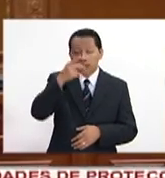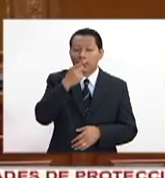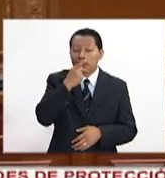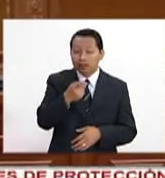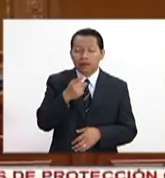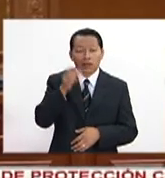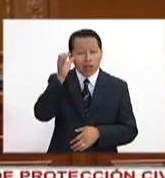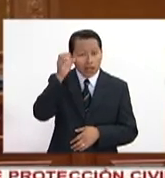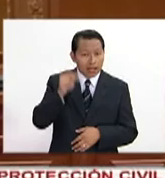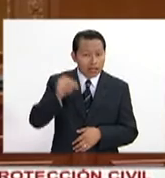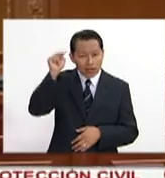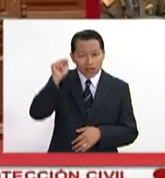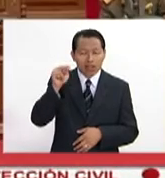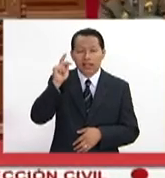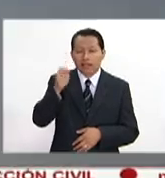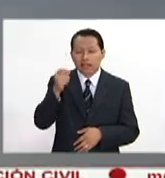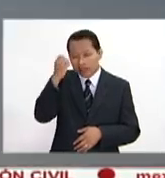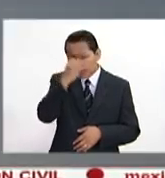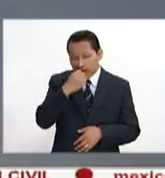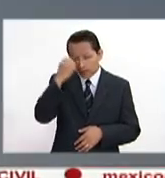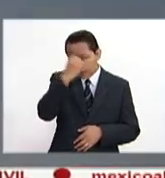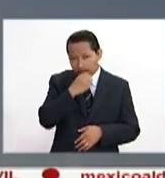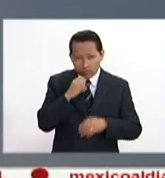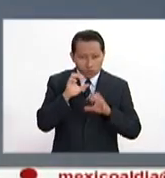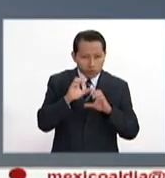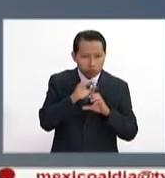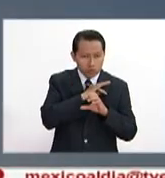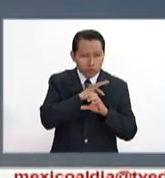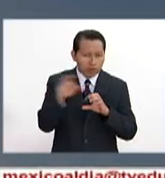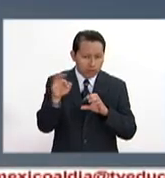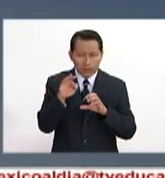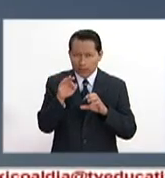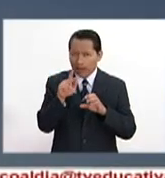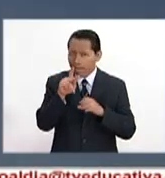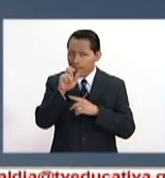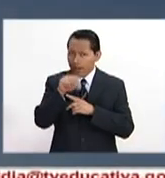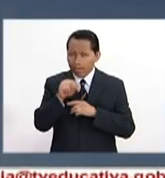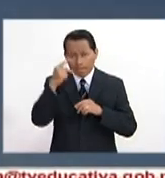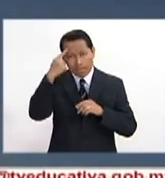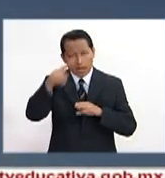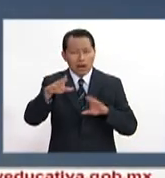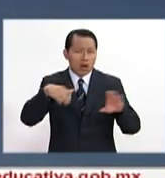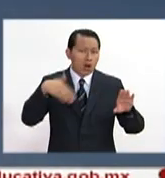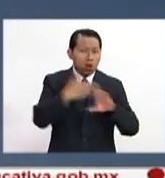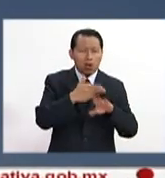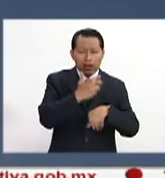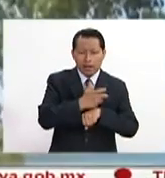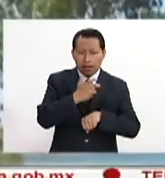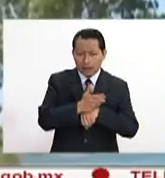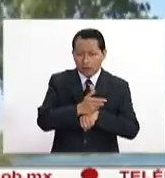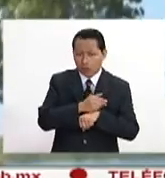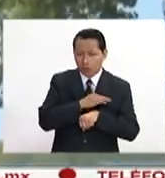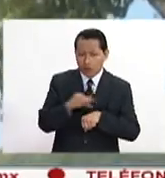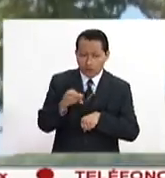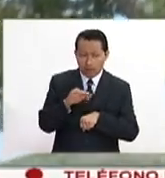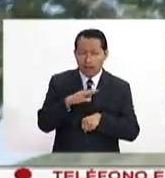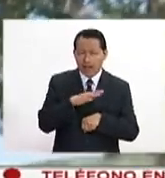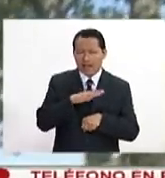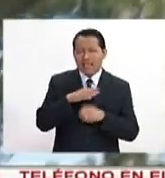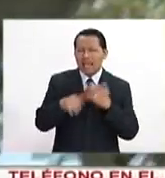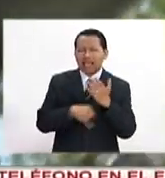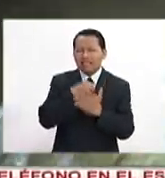conocer que Corea del Norte está examinando cuidadosamente un plan para atacar el territorio estadounidense de Guam, una